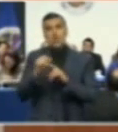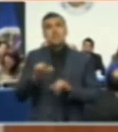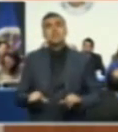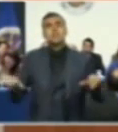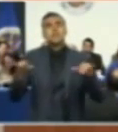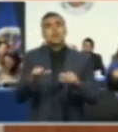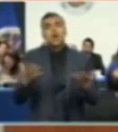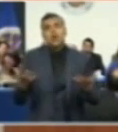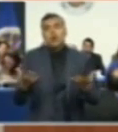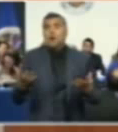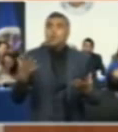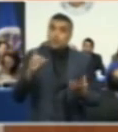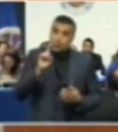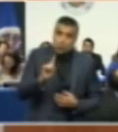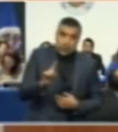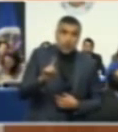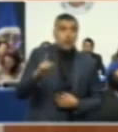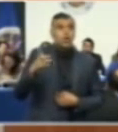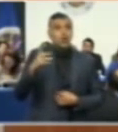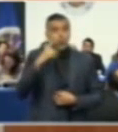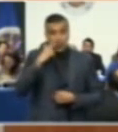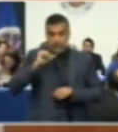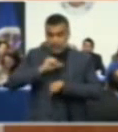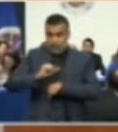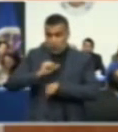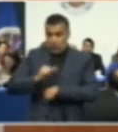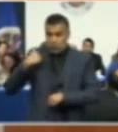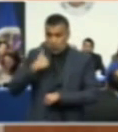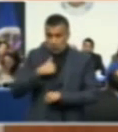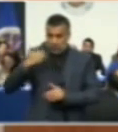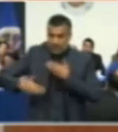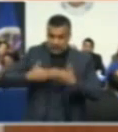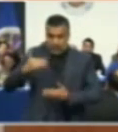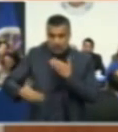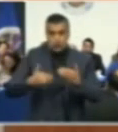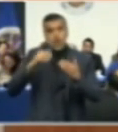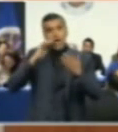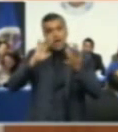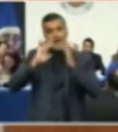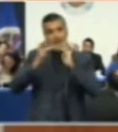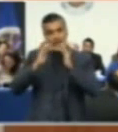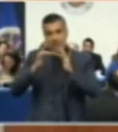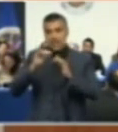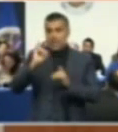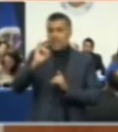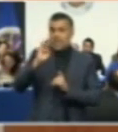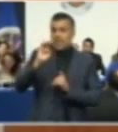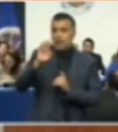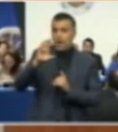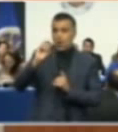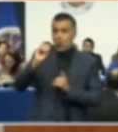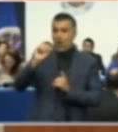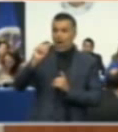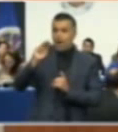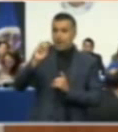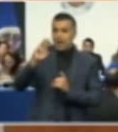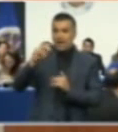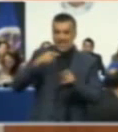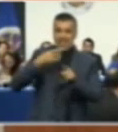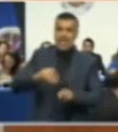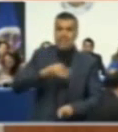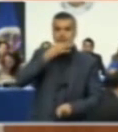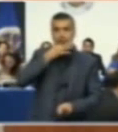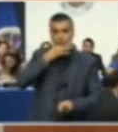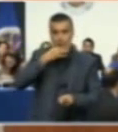típica? Porque con ocasión del trabajo que realizamos en la red iberoamericana de expertos en discapacidad